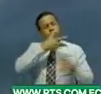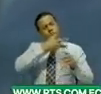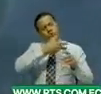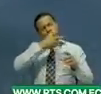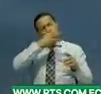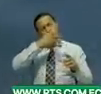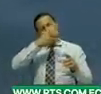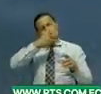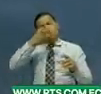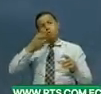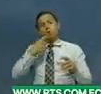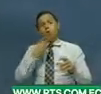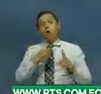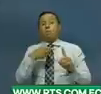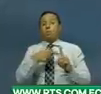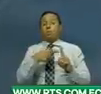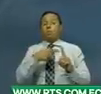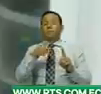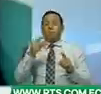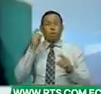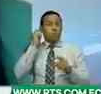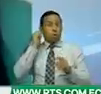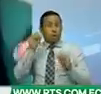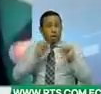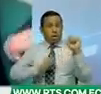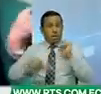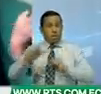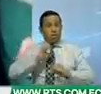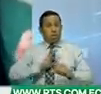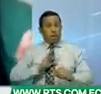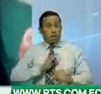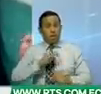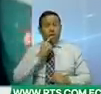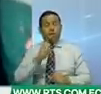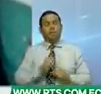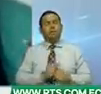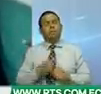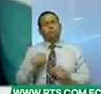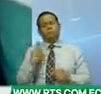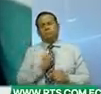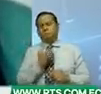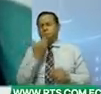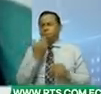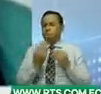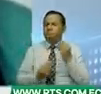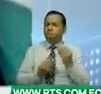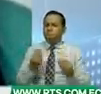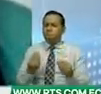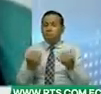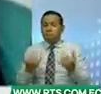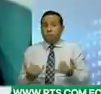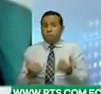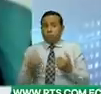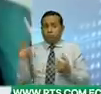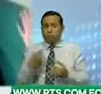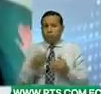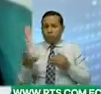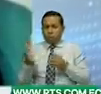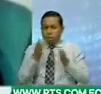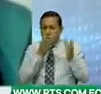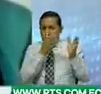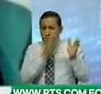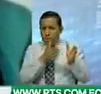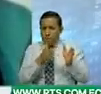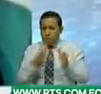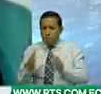mantienen, según Linda Guamán, asesora técnica. Y también nos encontramos en la fase preparatoria de esta compra, que